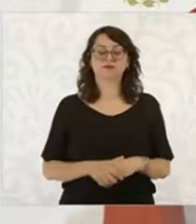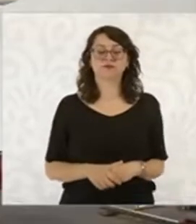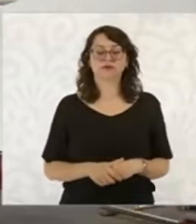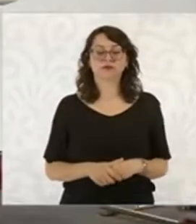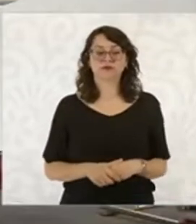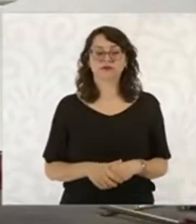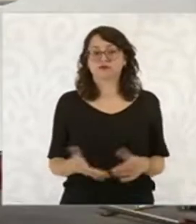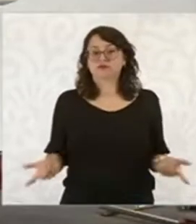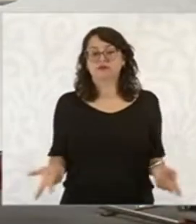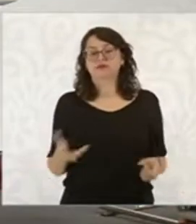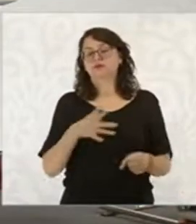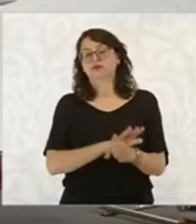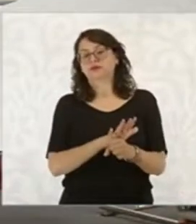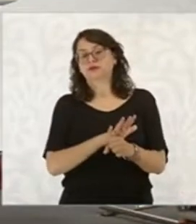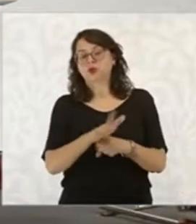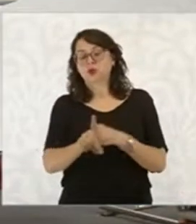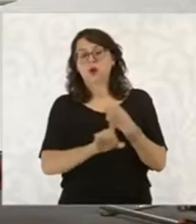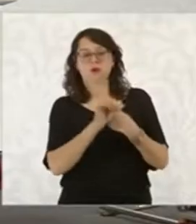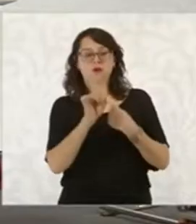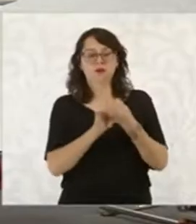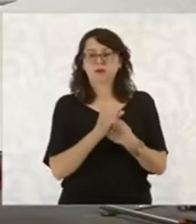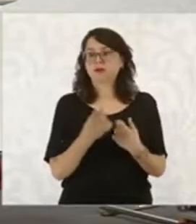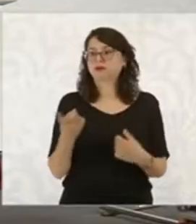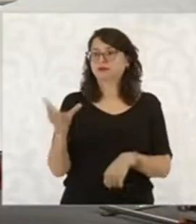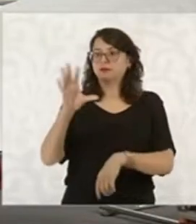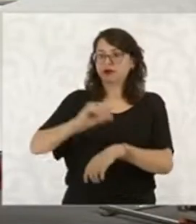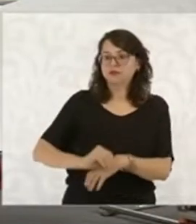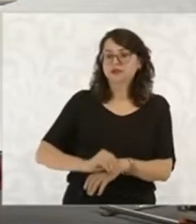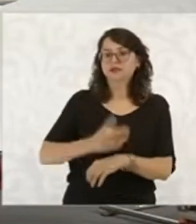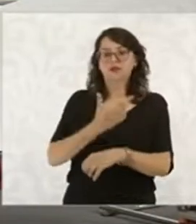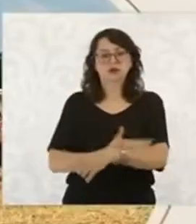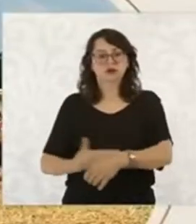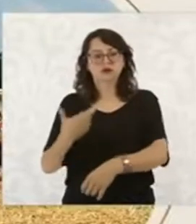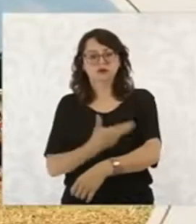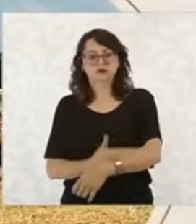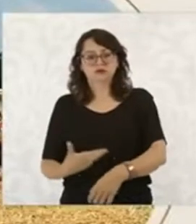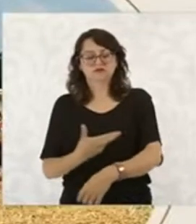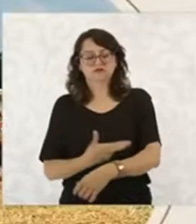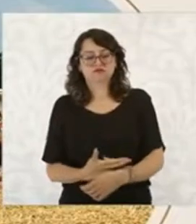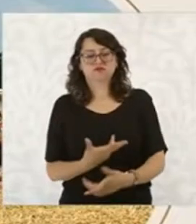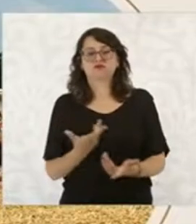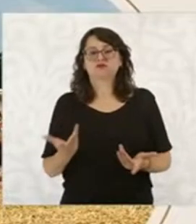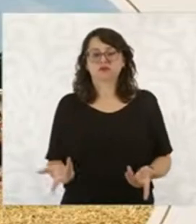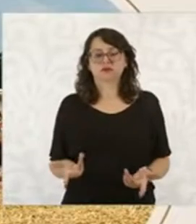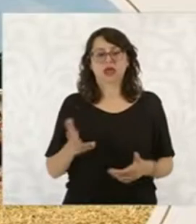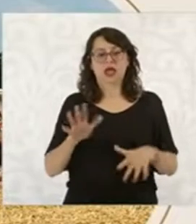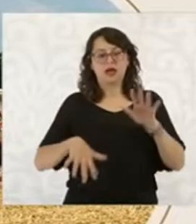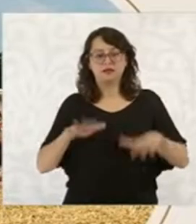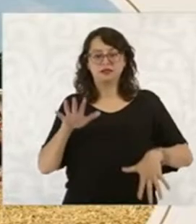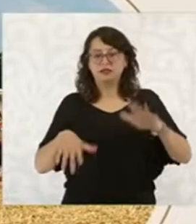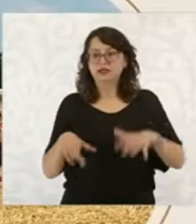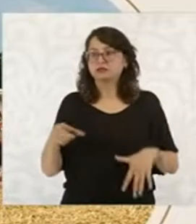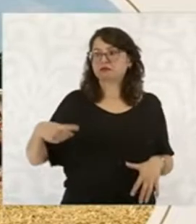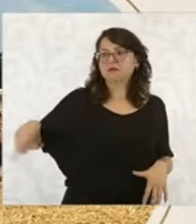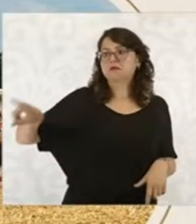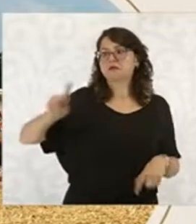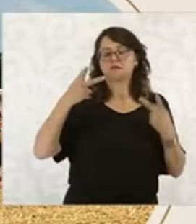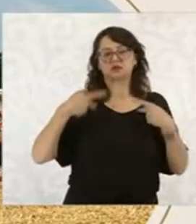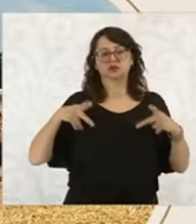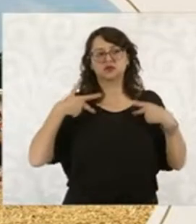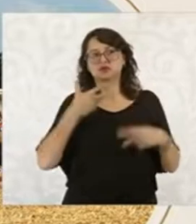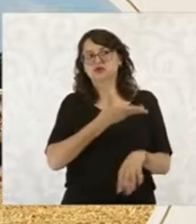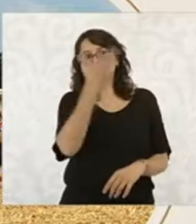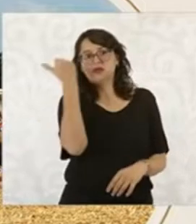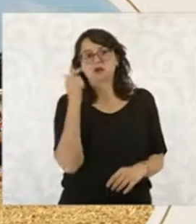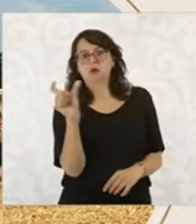presentación, para no renovar sus títulos, está por un lado lo que señalábamos, el desconocimiento para el tiempo que